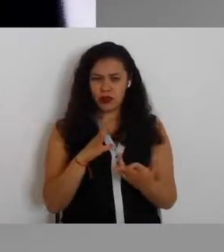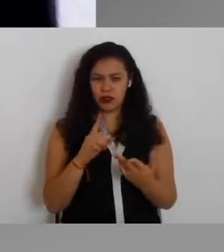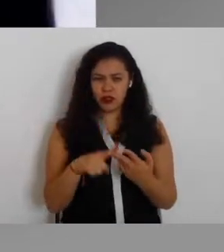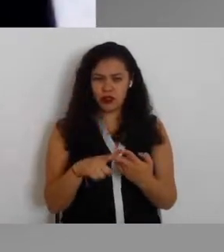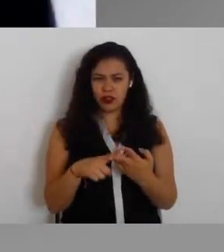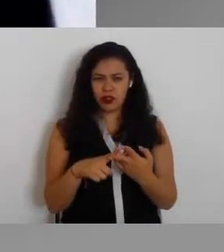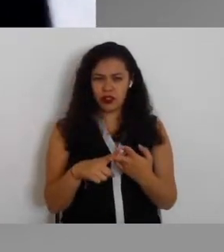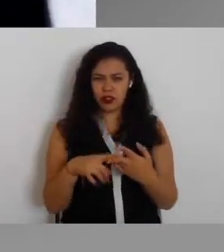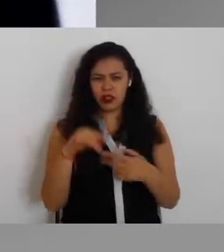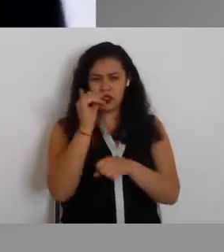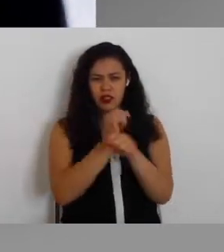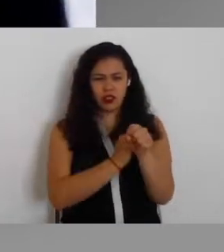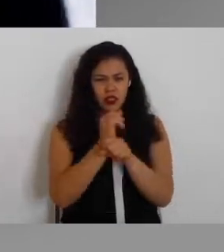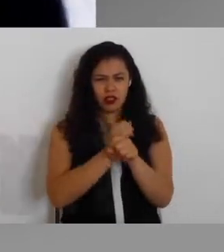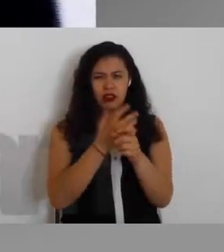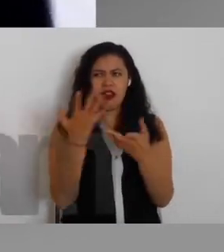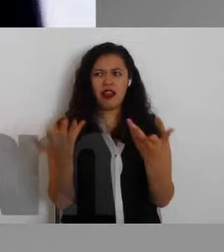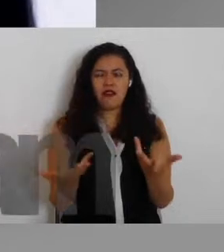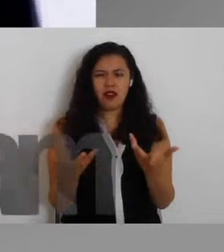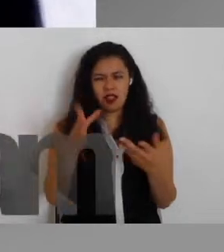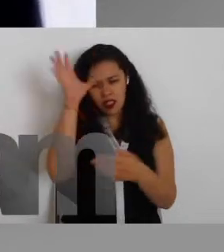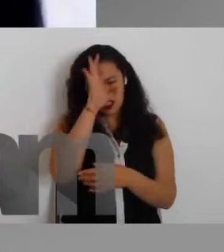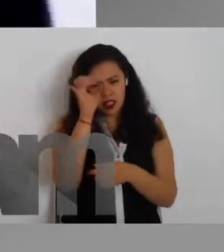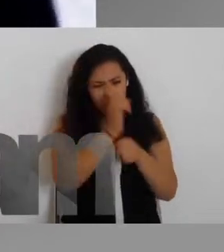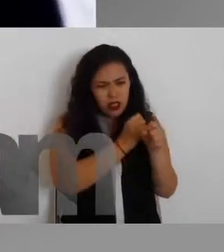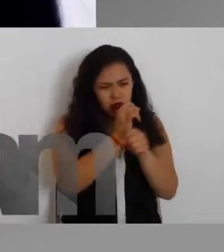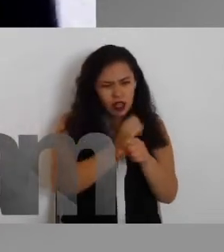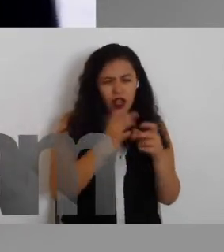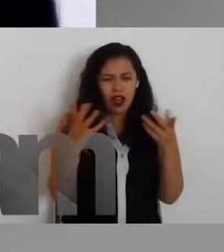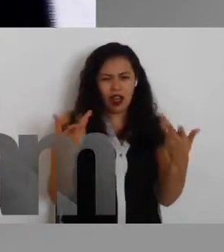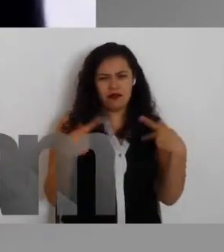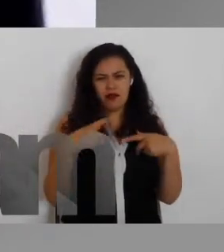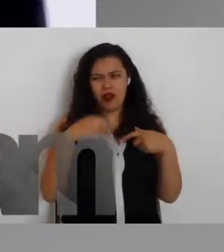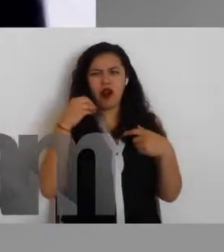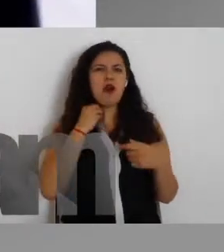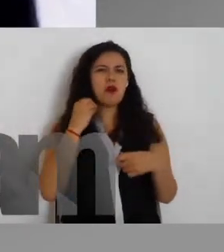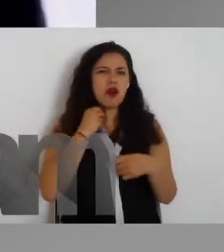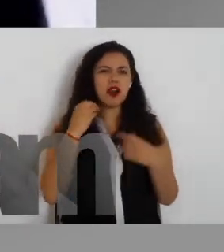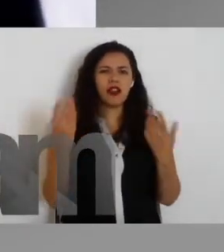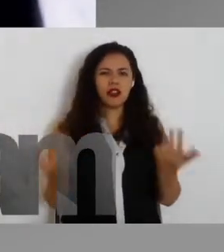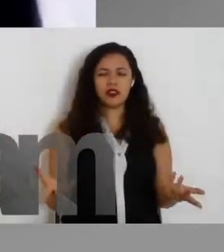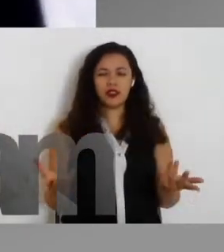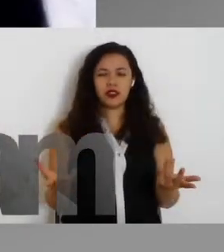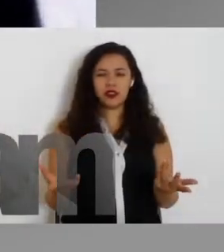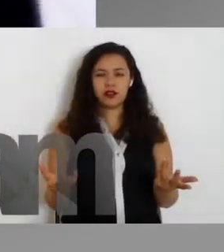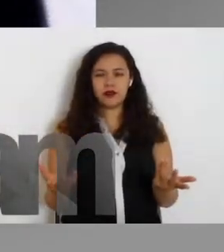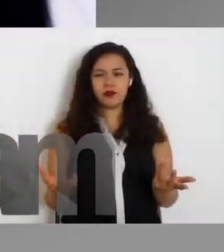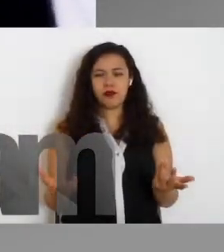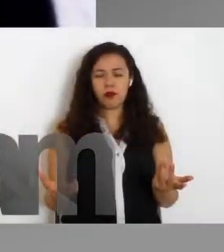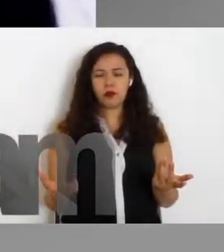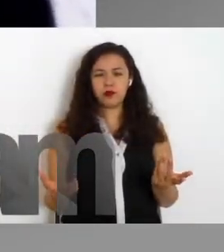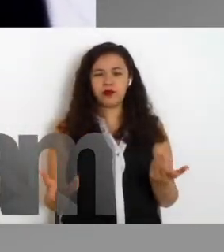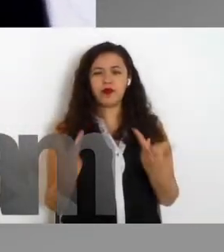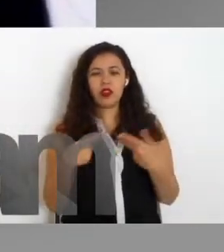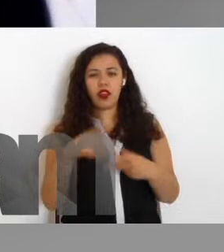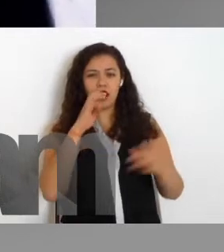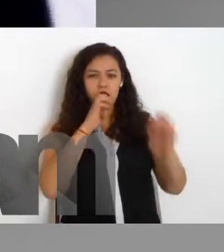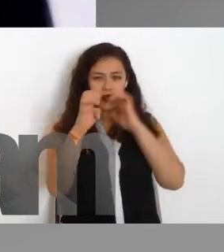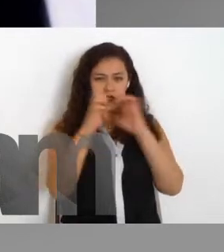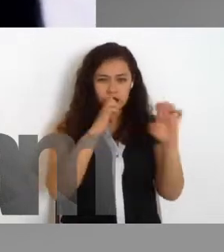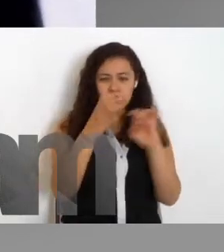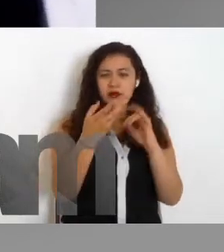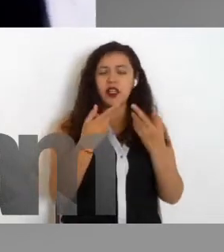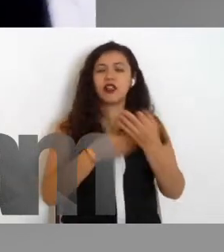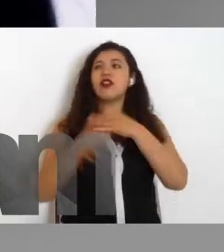investigadores científicos, arquitectos, abogados, en fin, que podamos visibilizar desde la comunicación, la publicidad, a